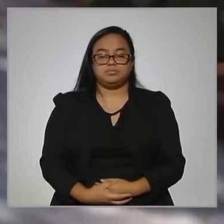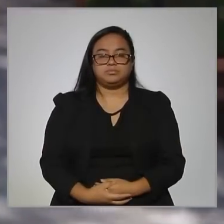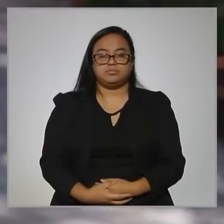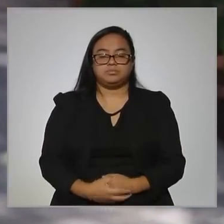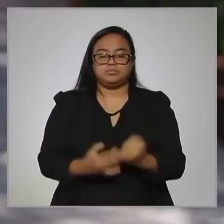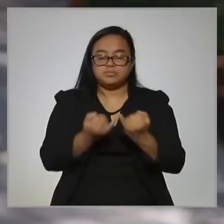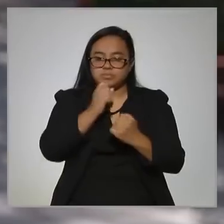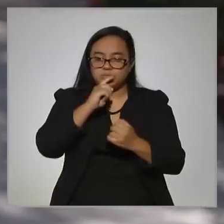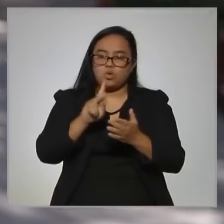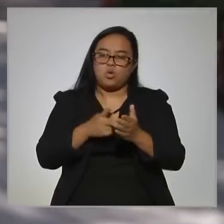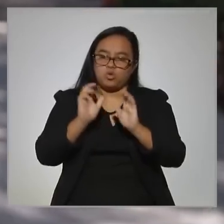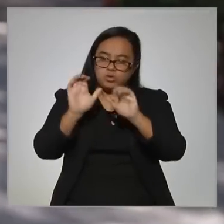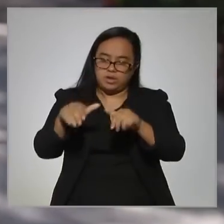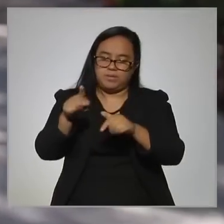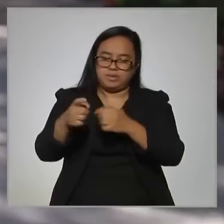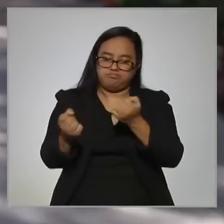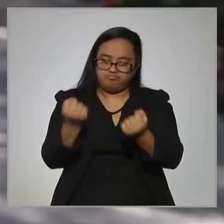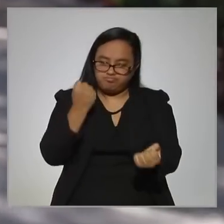meterme de nuevo al gimnasio